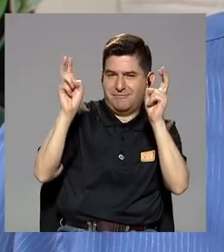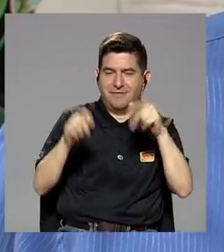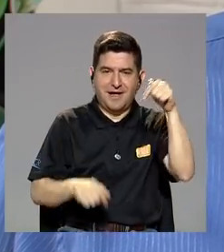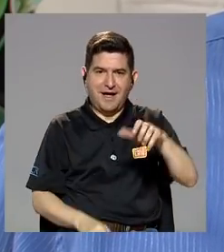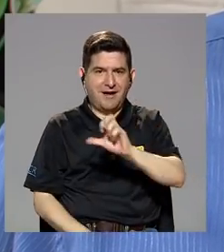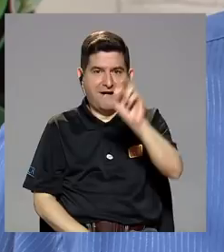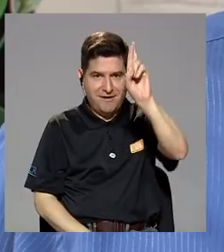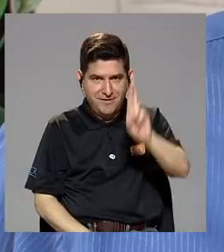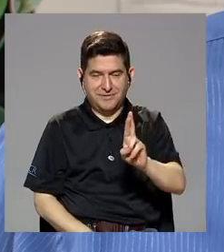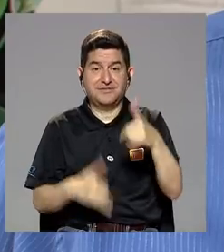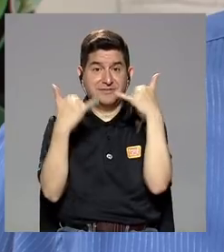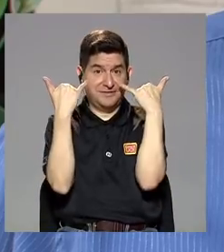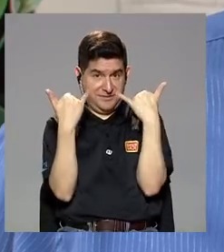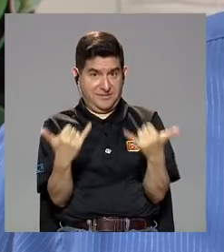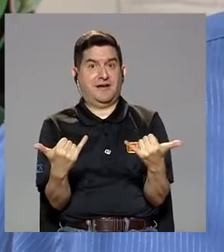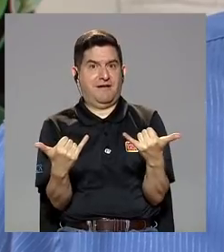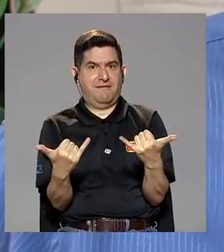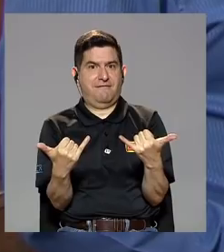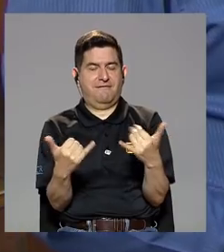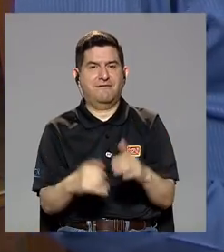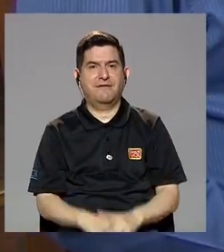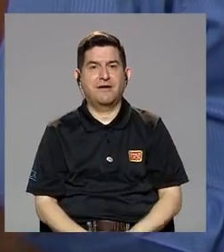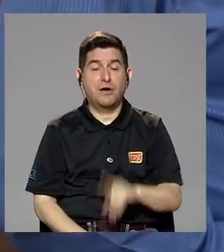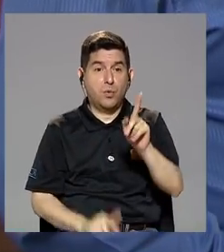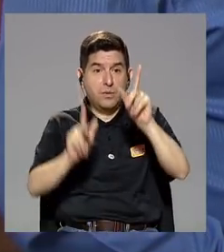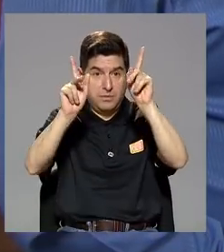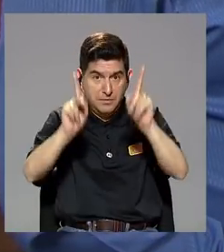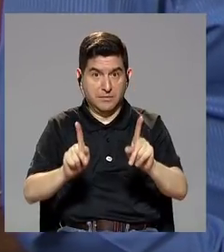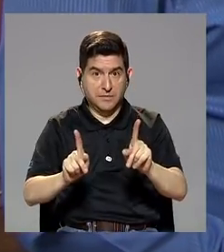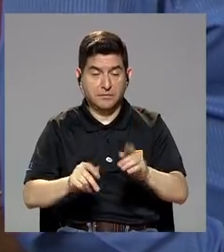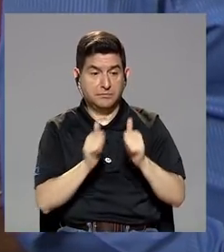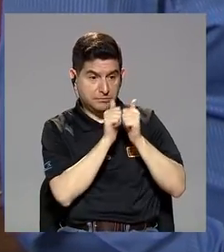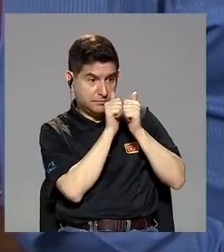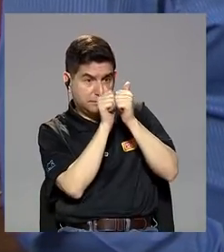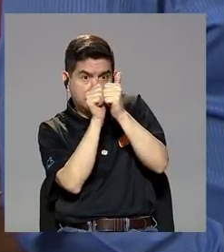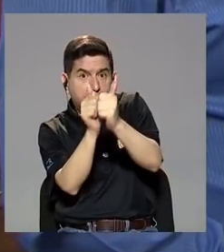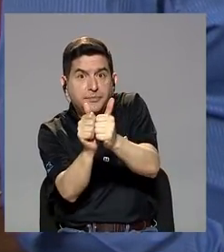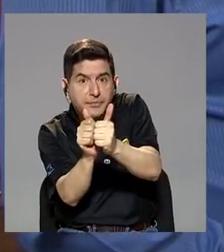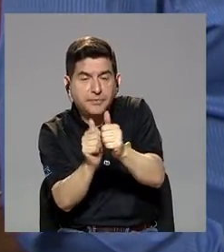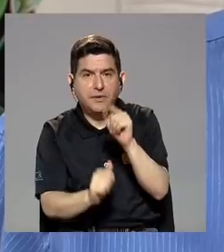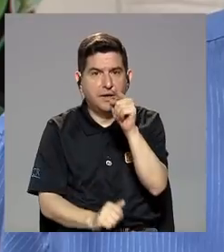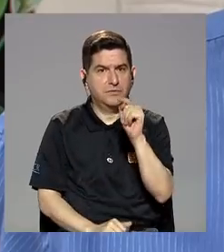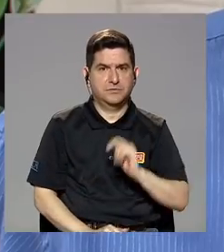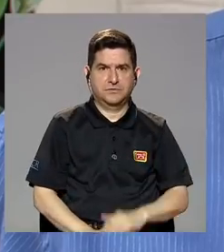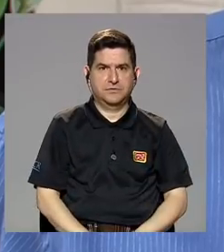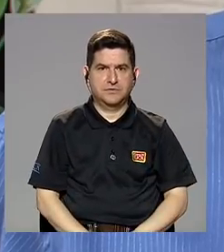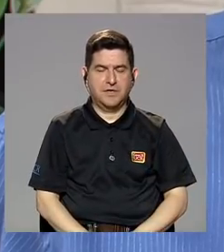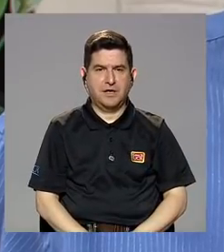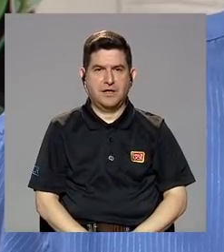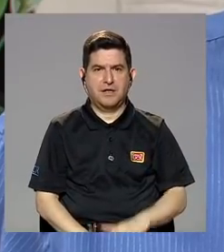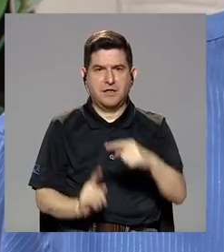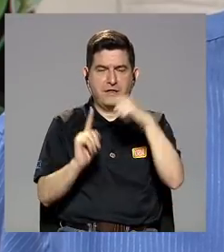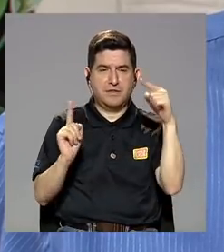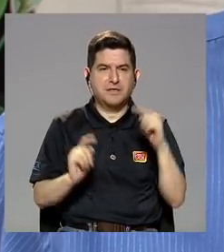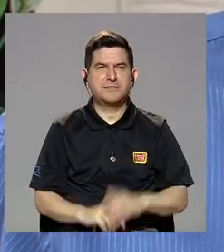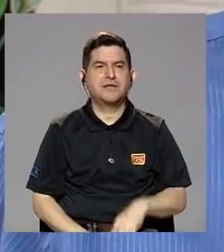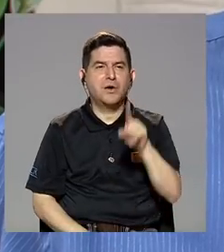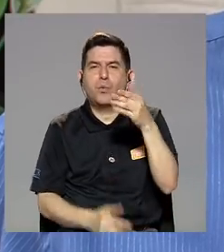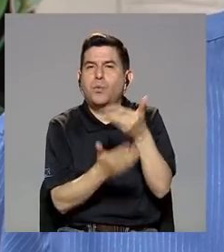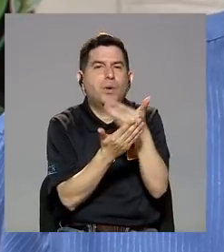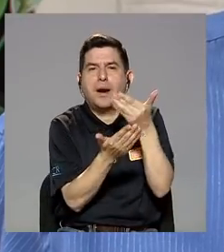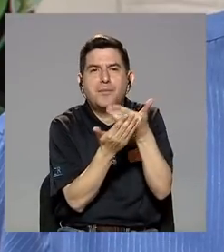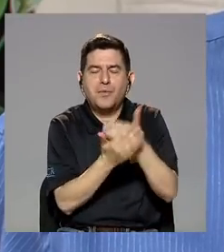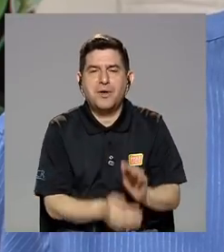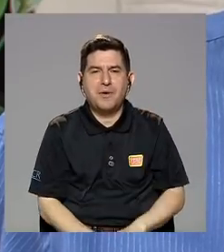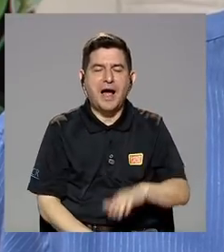rica ya con una persona que le acompañaba desde una audición improvisada